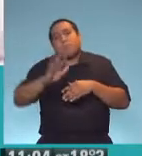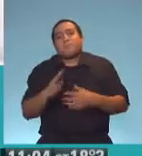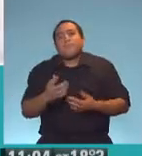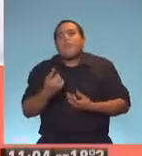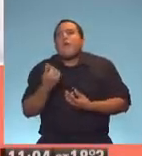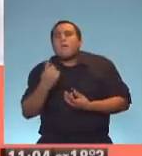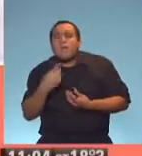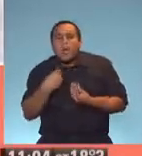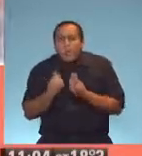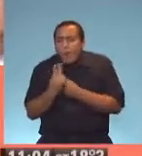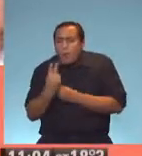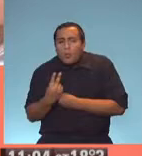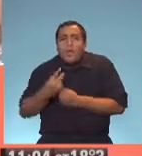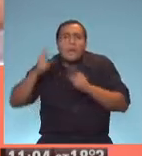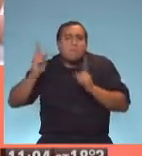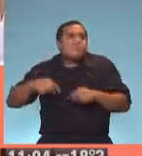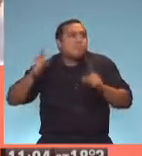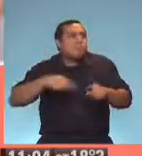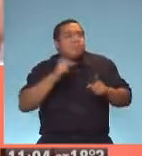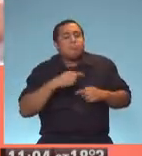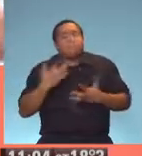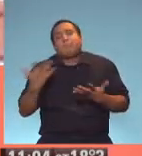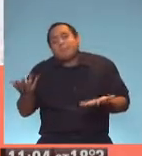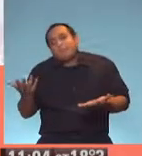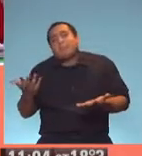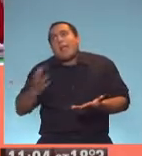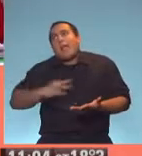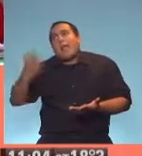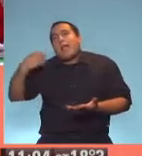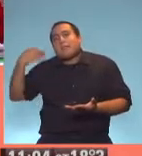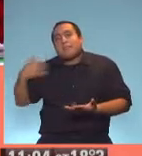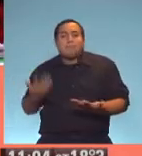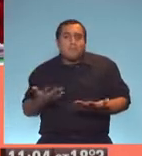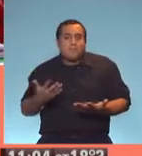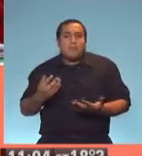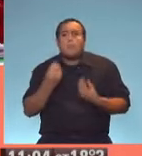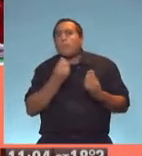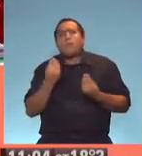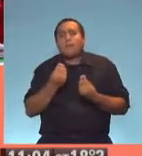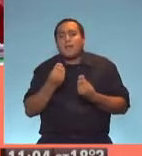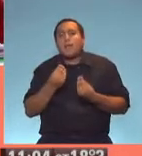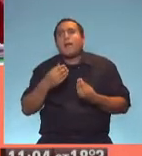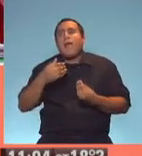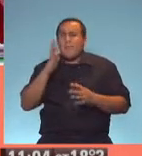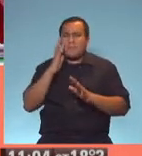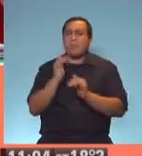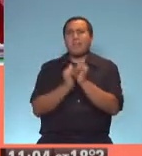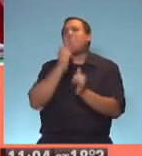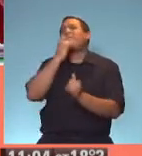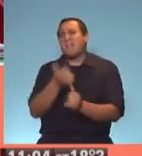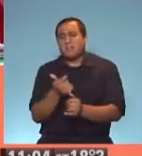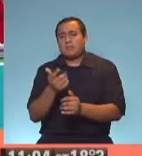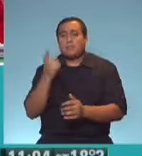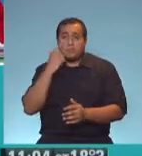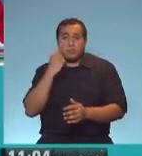políticas de cuidado y de prevención que se ocurrieron en los años anteriores. Para pasarlo a una cuestión más sencilla, todo lo que tiene que